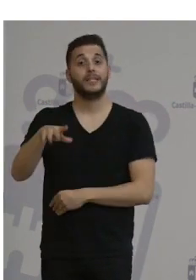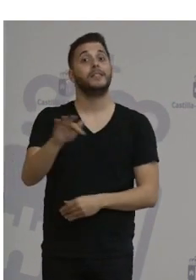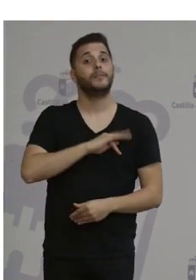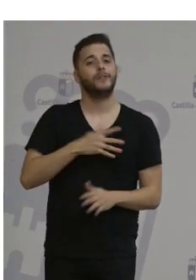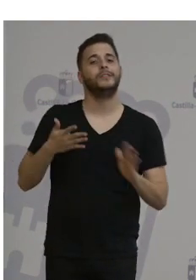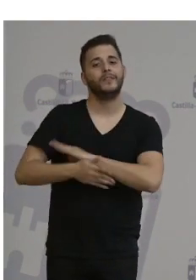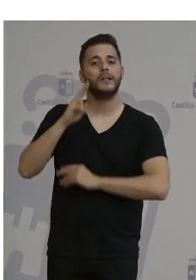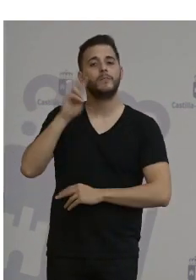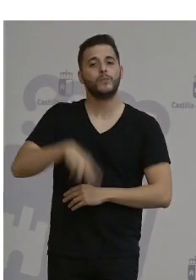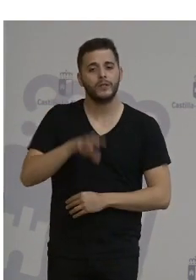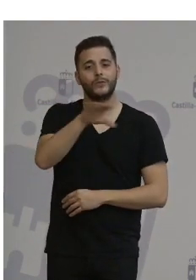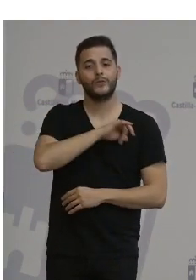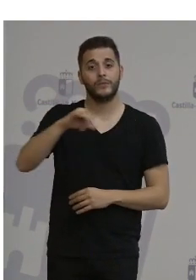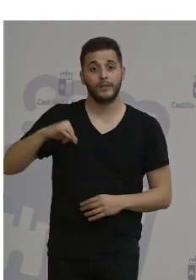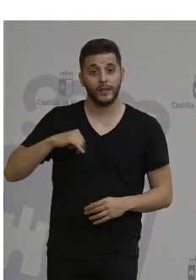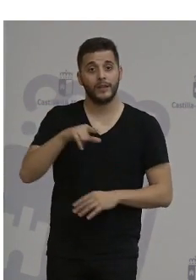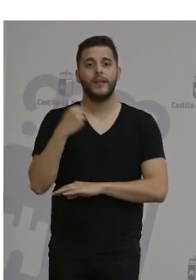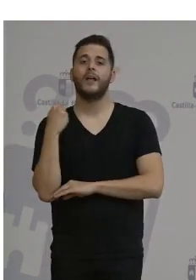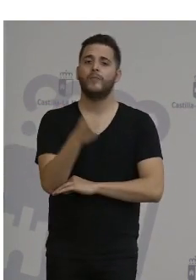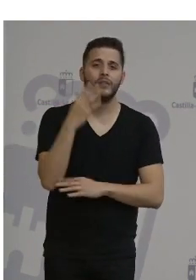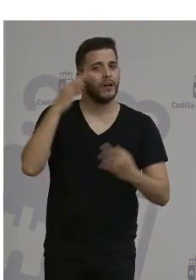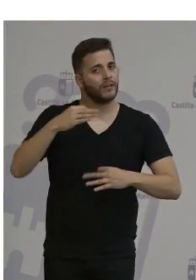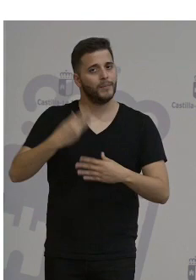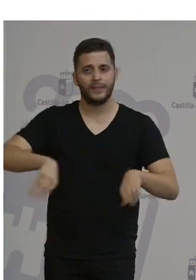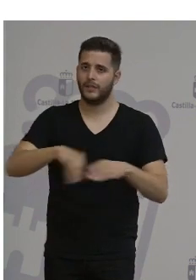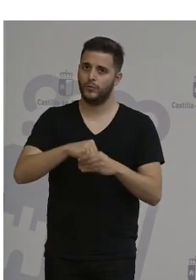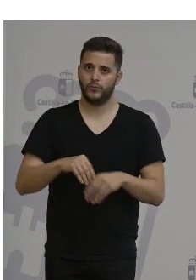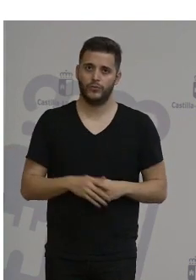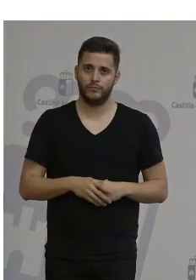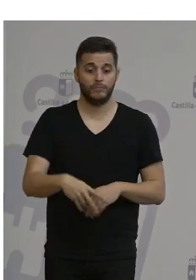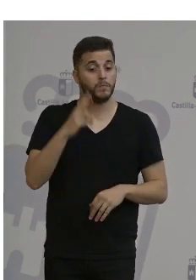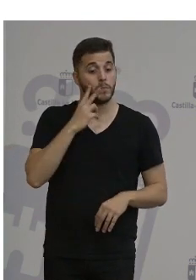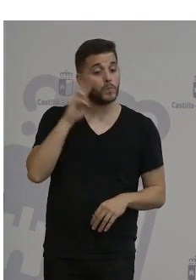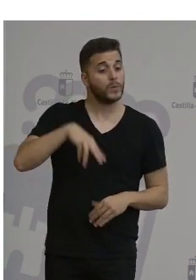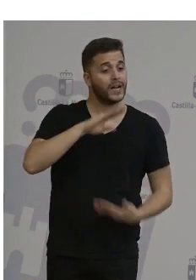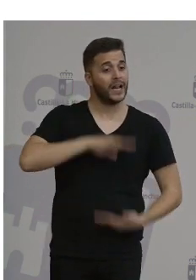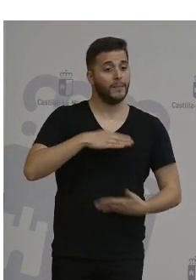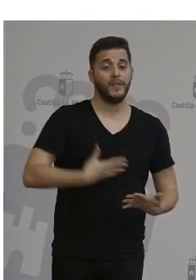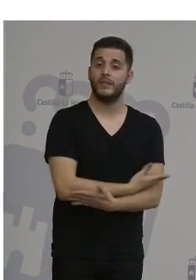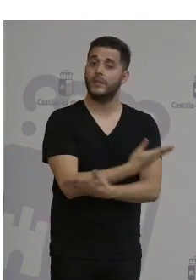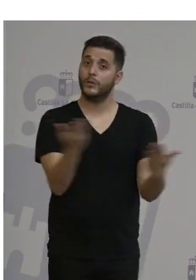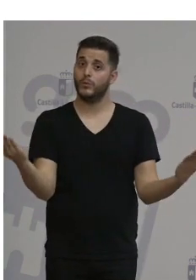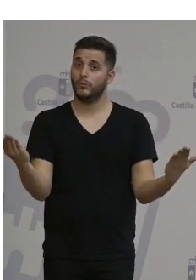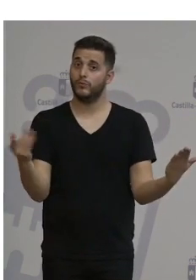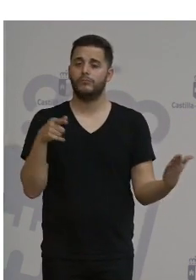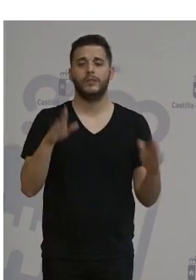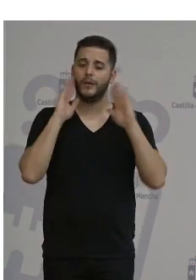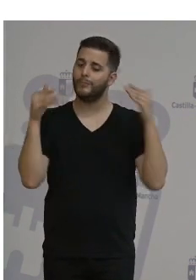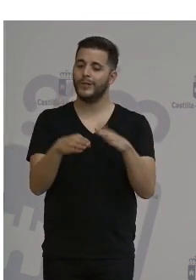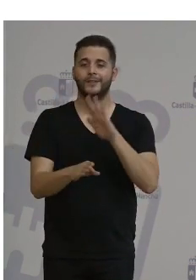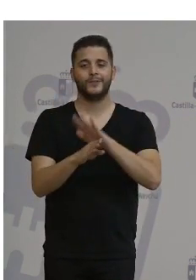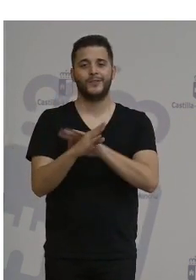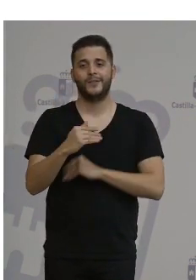reconocimiento a una comunidad que apuesta por esa inclusión, que reconoce las capacidades de todos y que está decidida a seguir